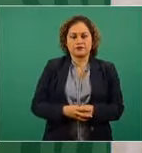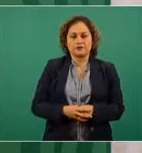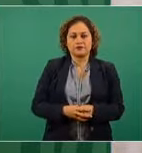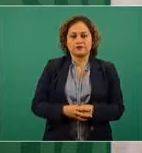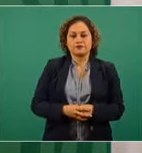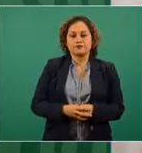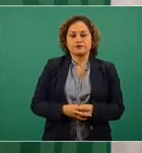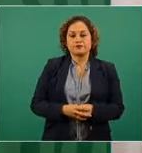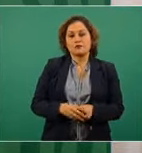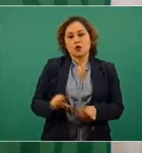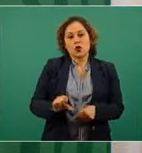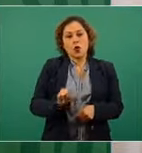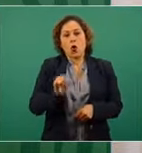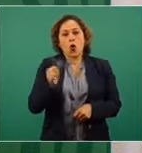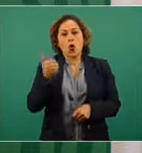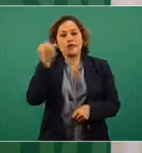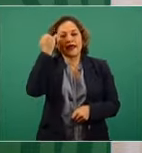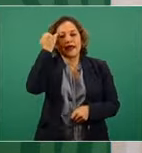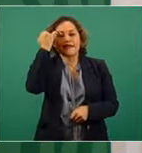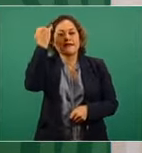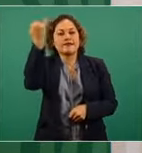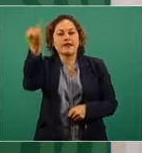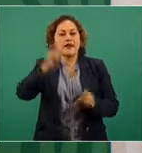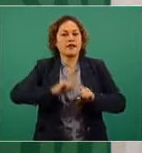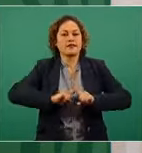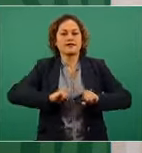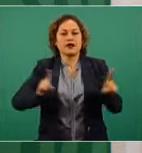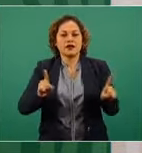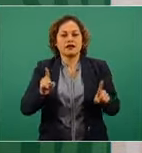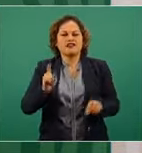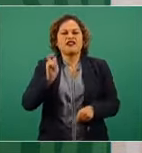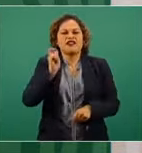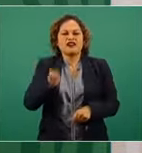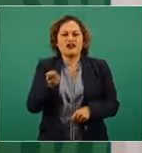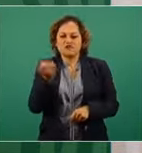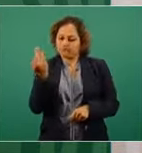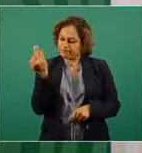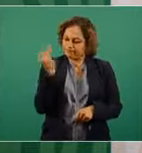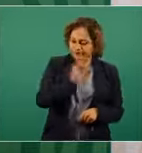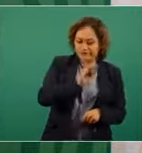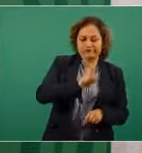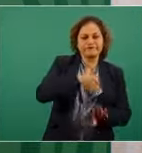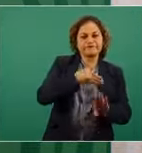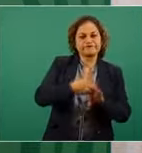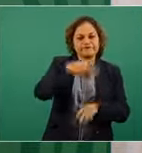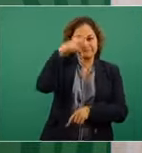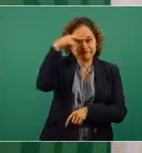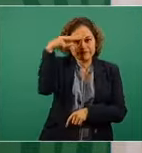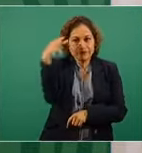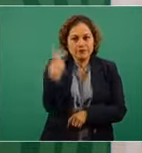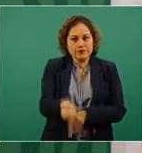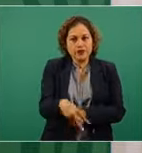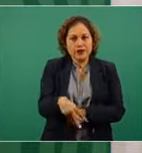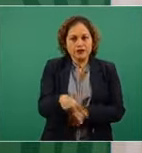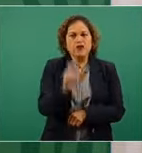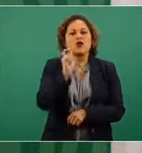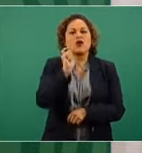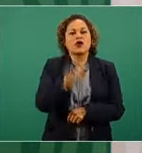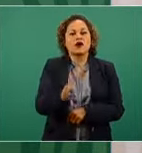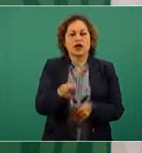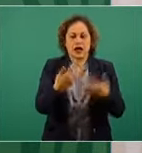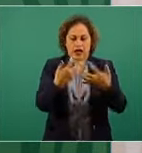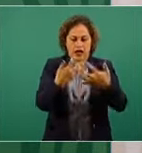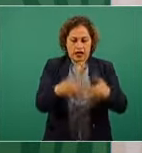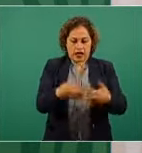respecto son traición a la patria. Industrializar el país no implica una subasta